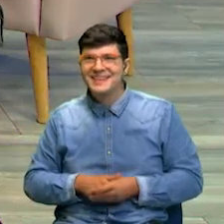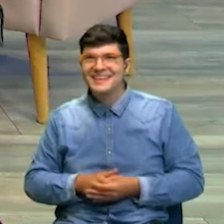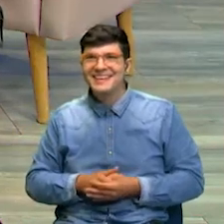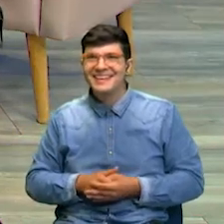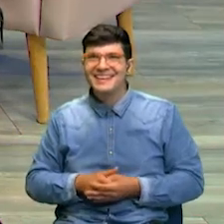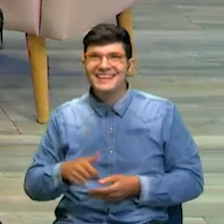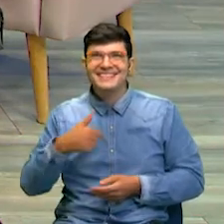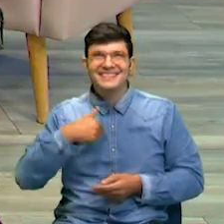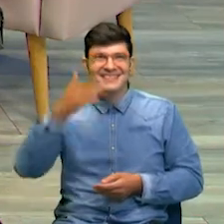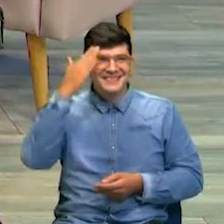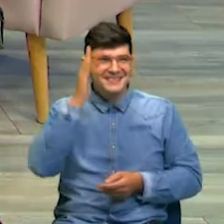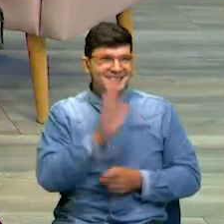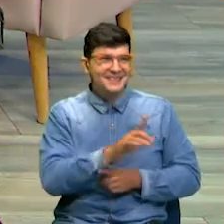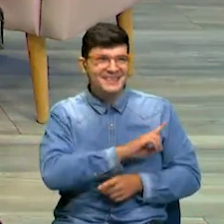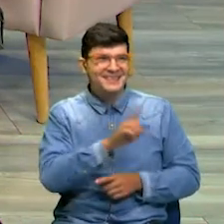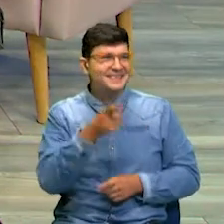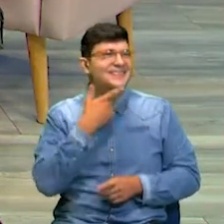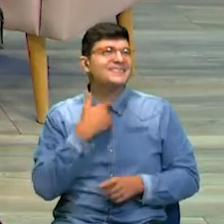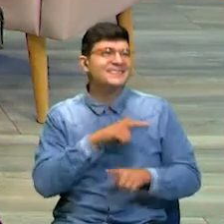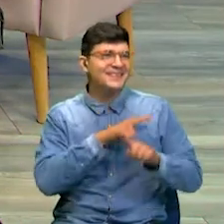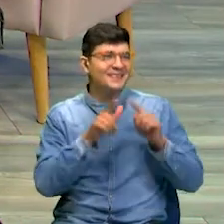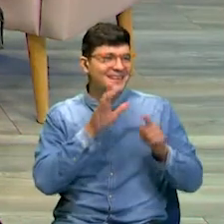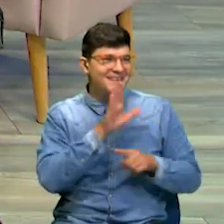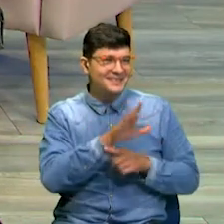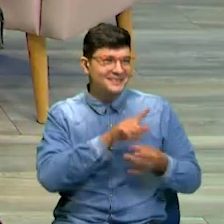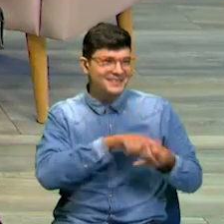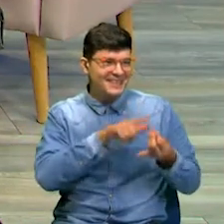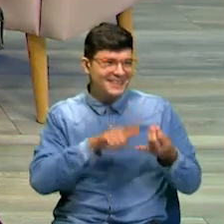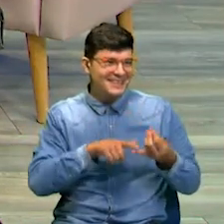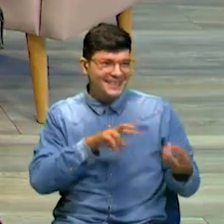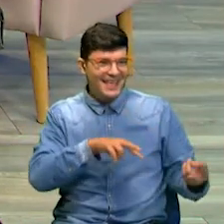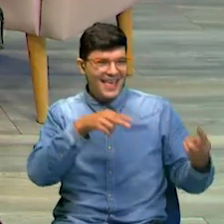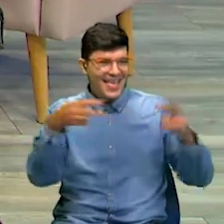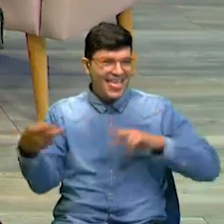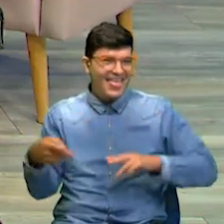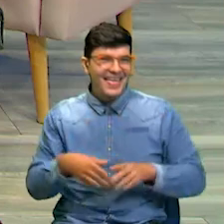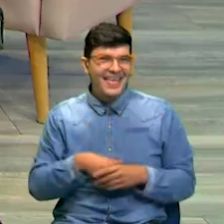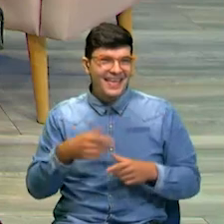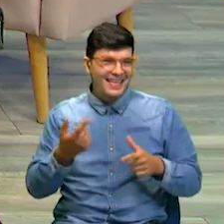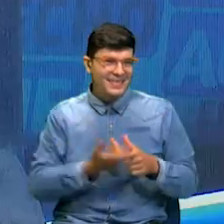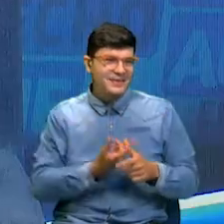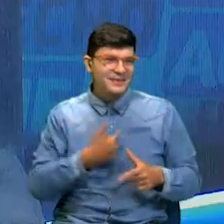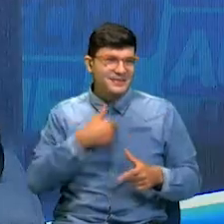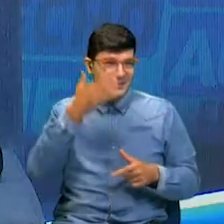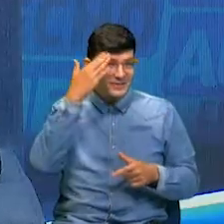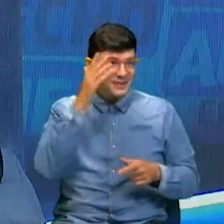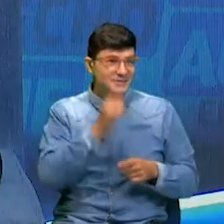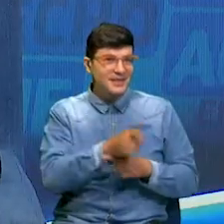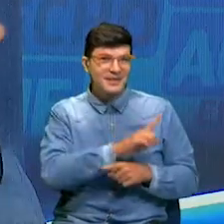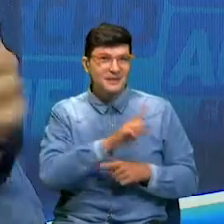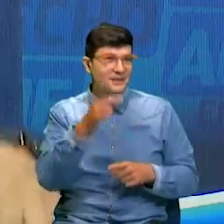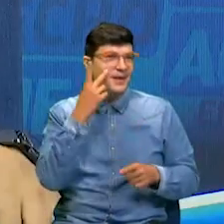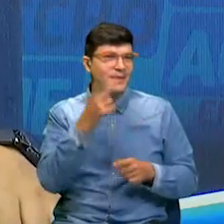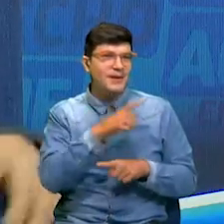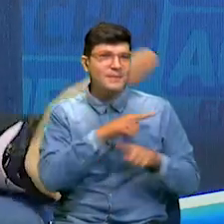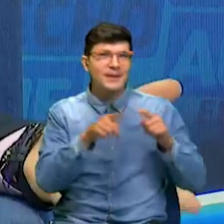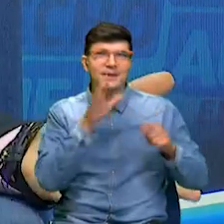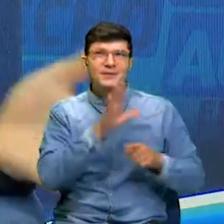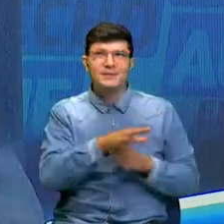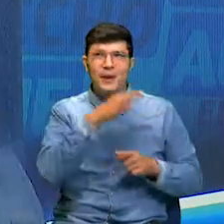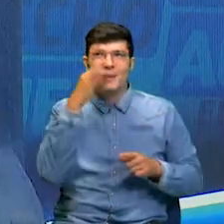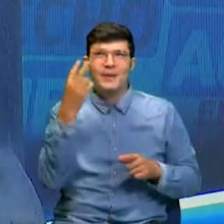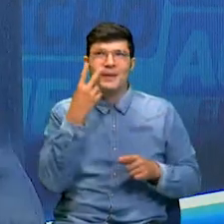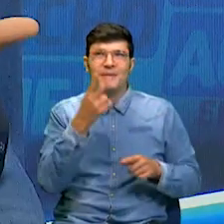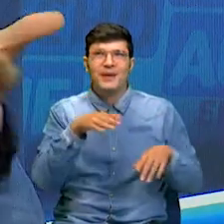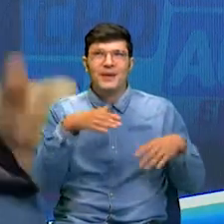Yo sé que a usted no le gusta, pero vea, este es el caso inverso. Y pues acá, yo sé que ustedes no lo ven, pero detrás de cámara pues están los hombres como diciendo, pero